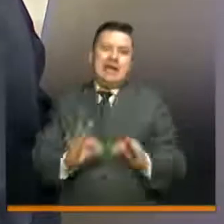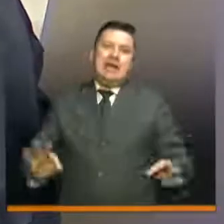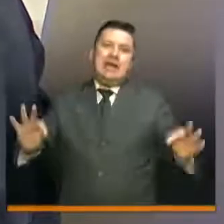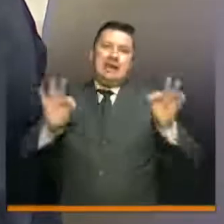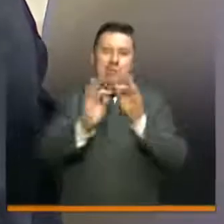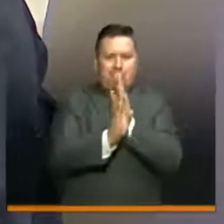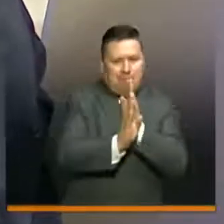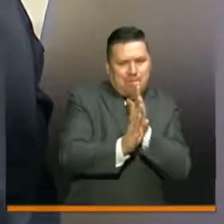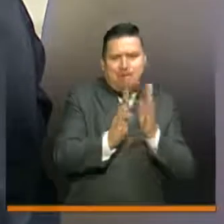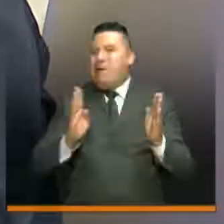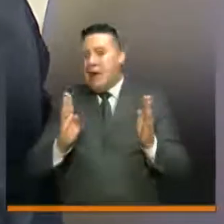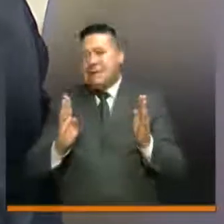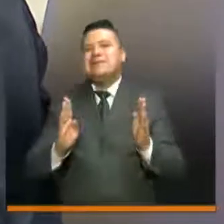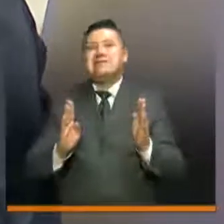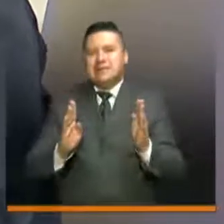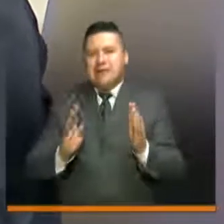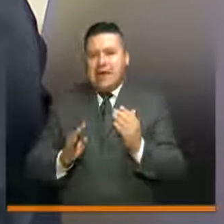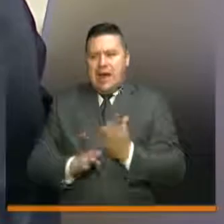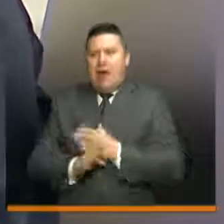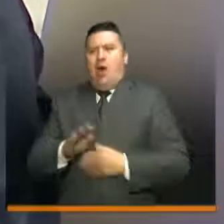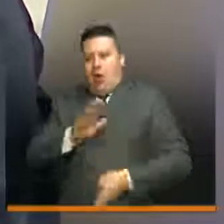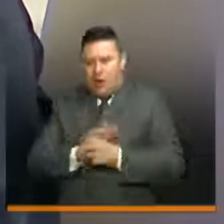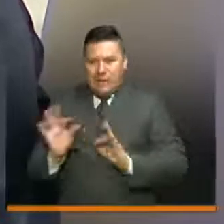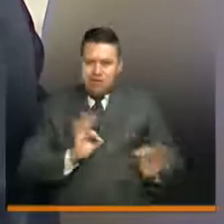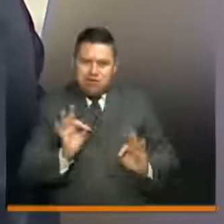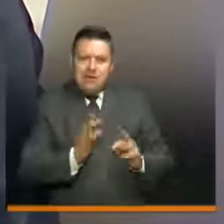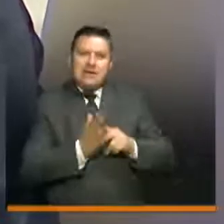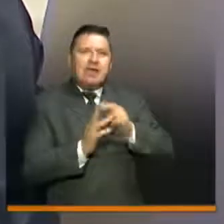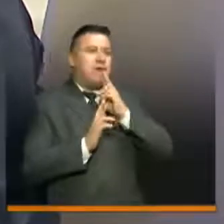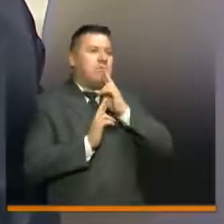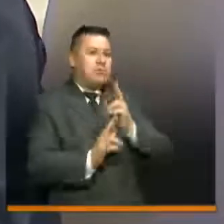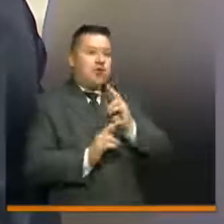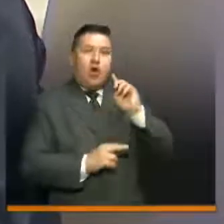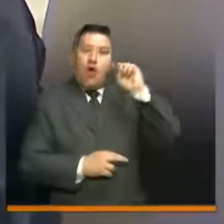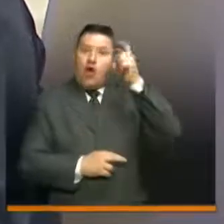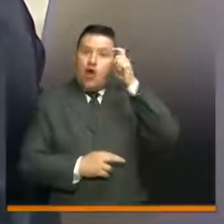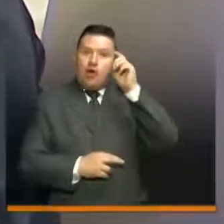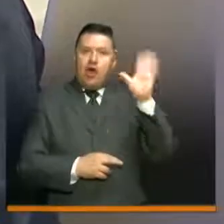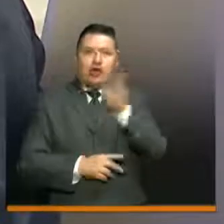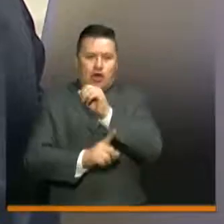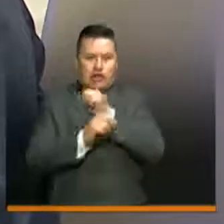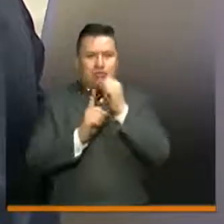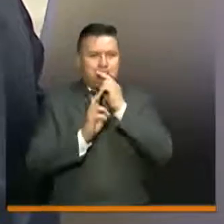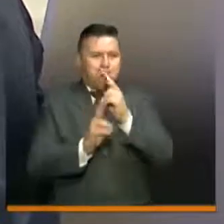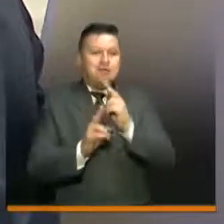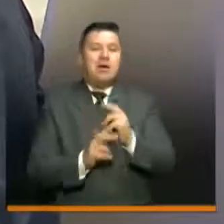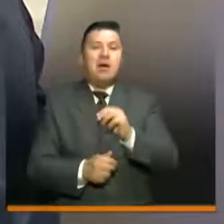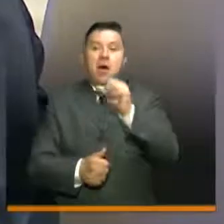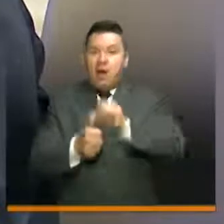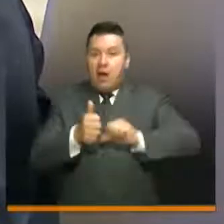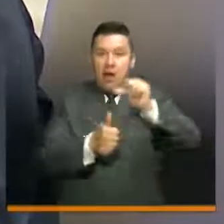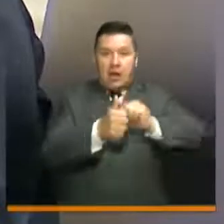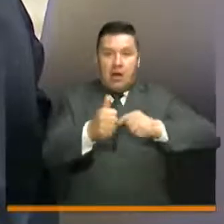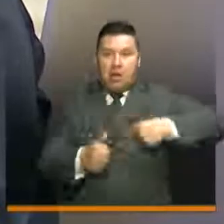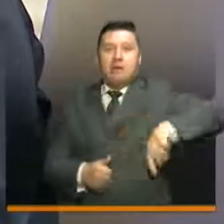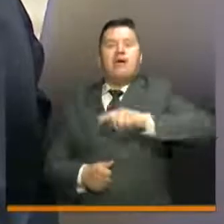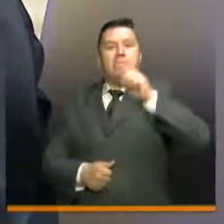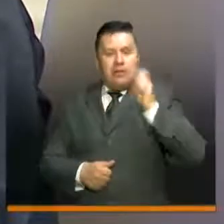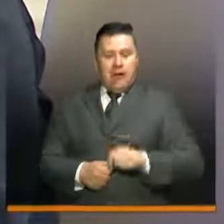darnos tiempos a seguir preparándonos. Esta es una respuesta de todo el gobierno y toda la sociedad, donde cada uno de nosotros tenemos parte.